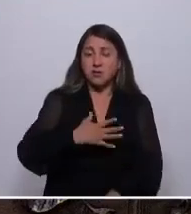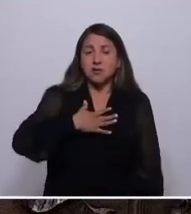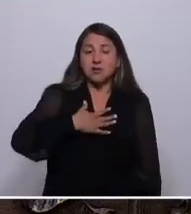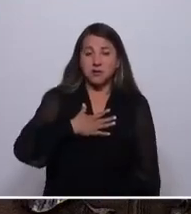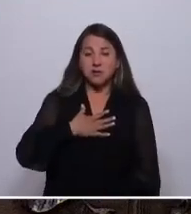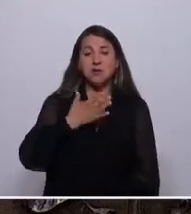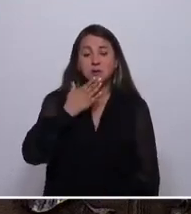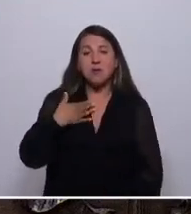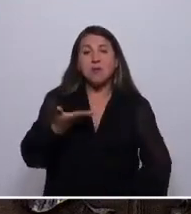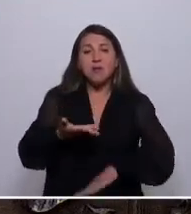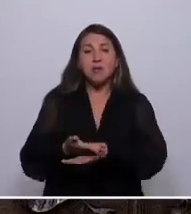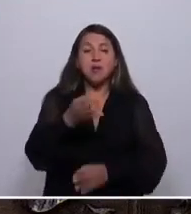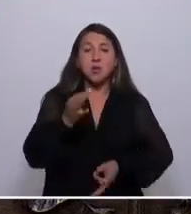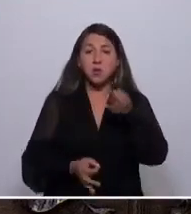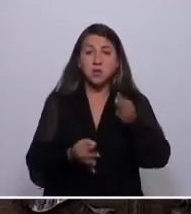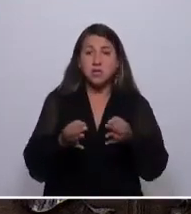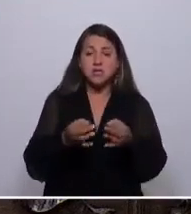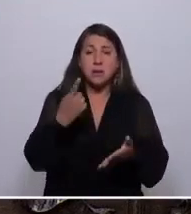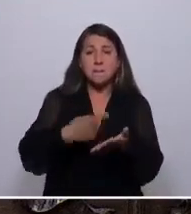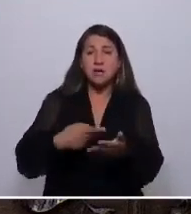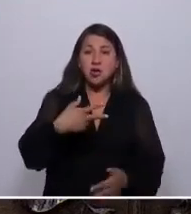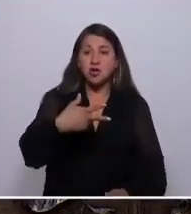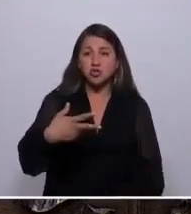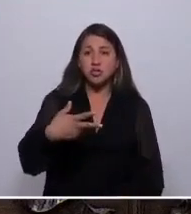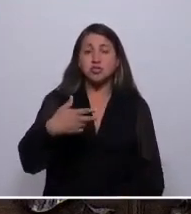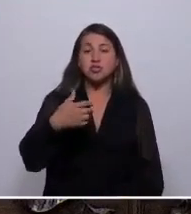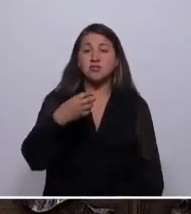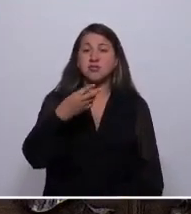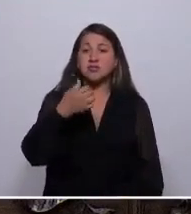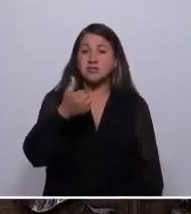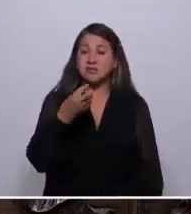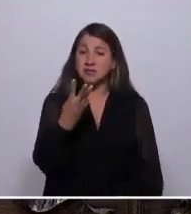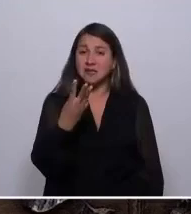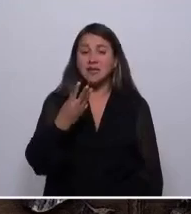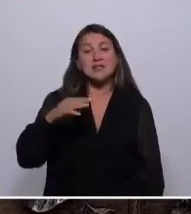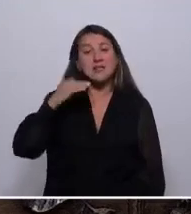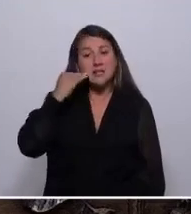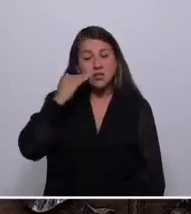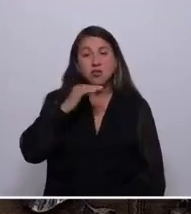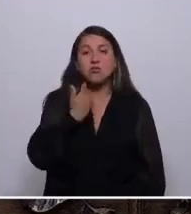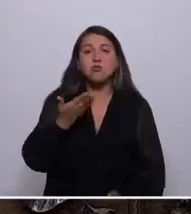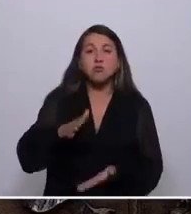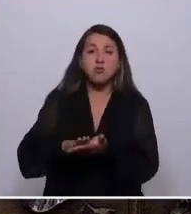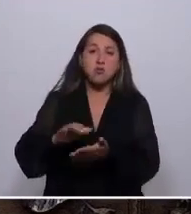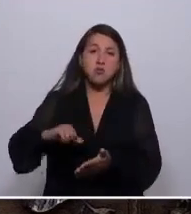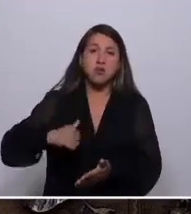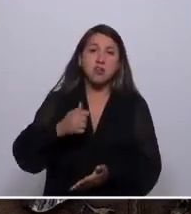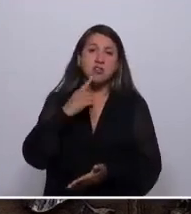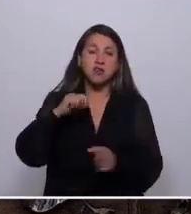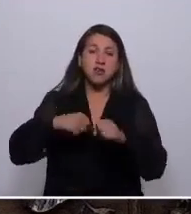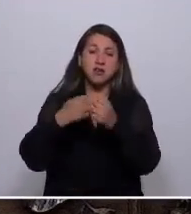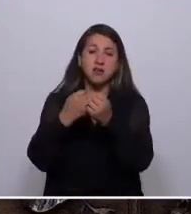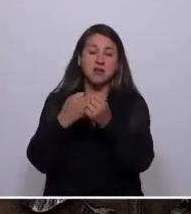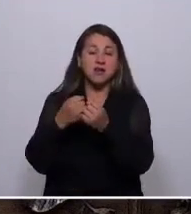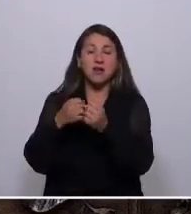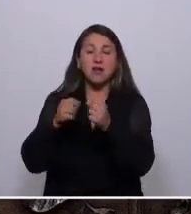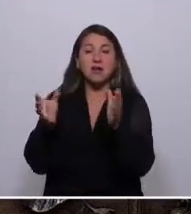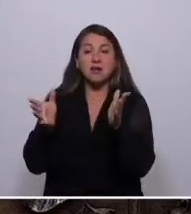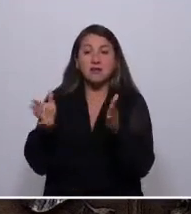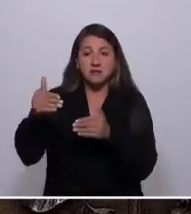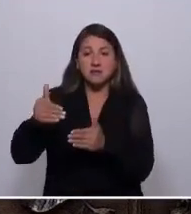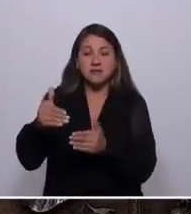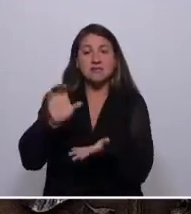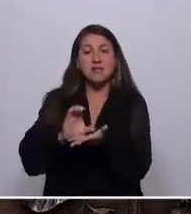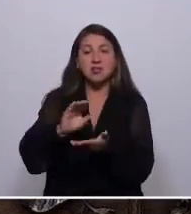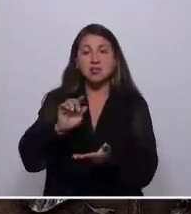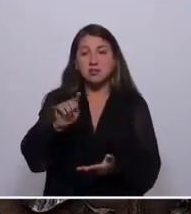También pedir justicia por lo más de 1.863 niños, niñas, jóvenes que murieron bajo la custodia de la red Sename. Muchas gracias por